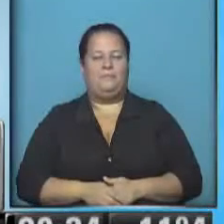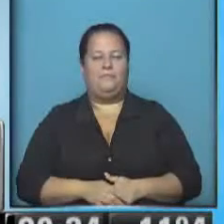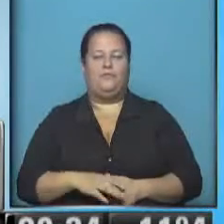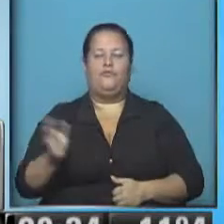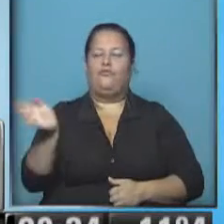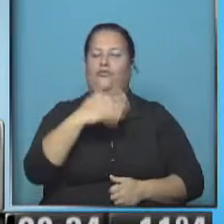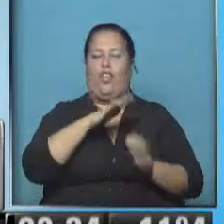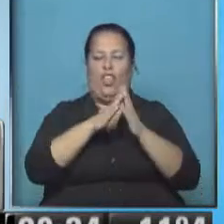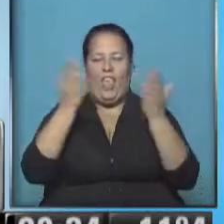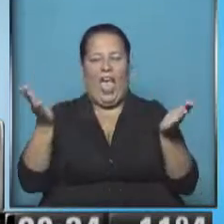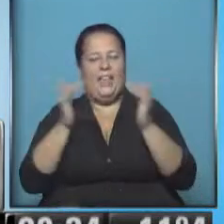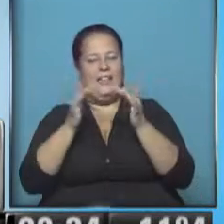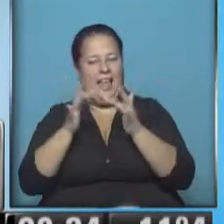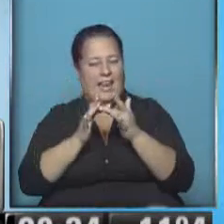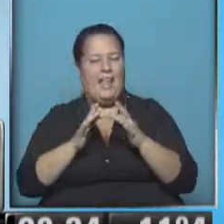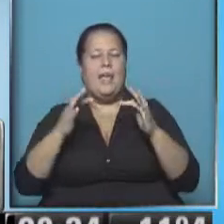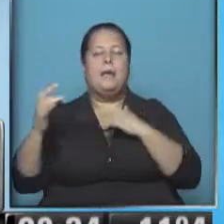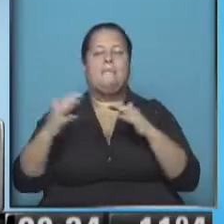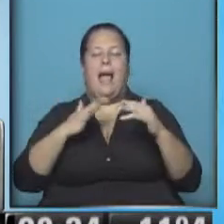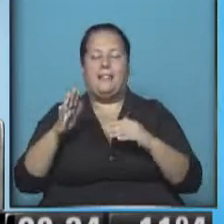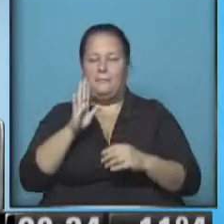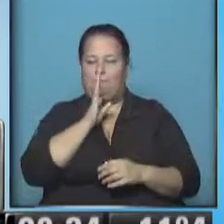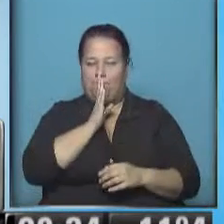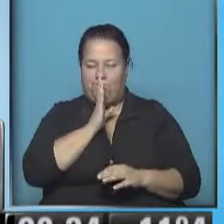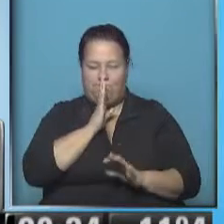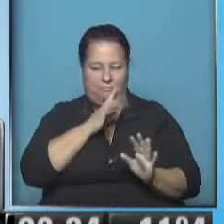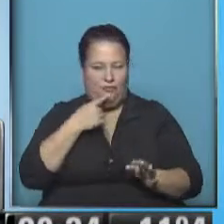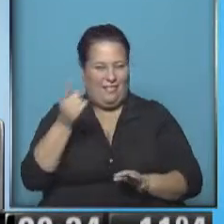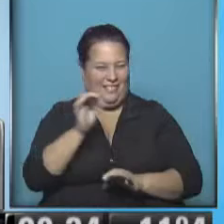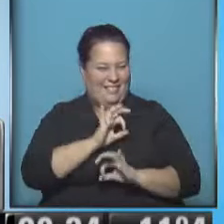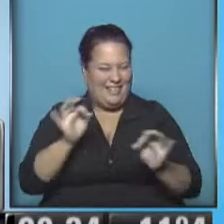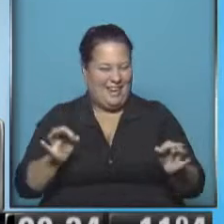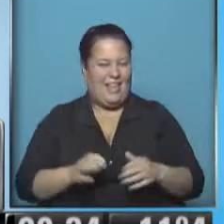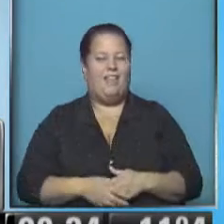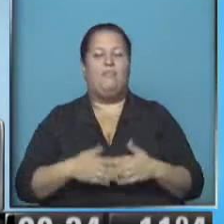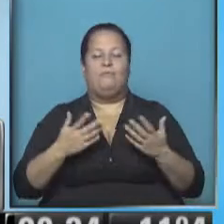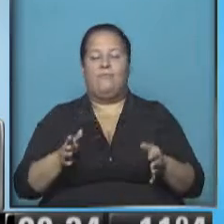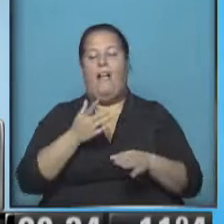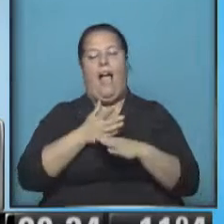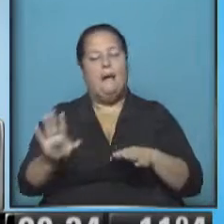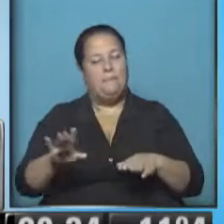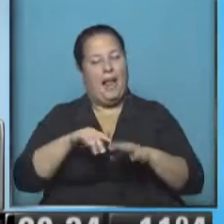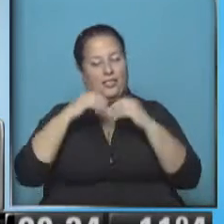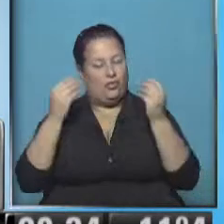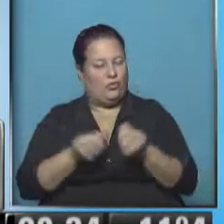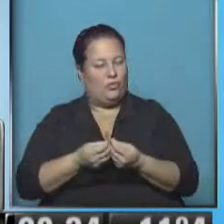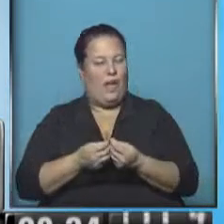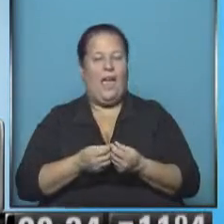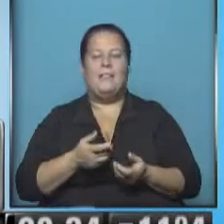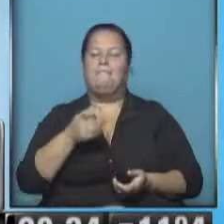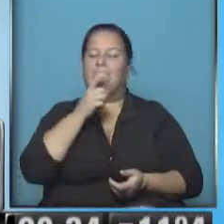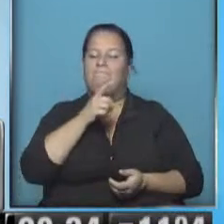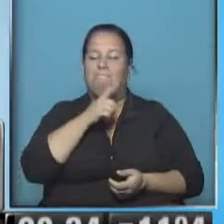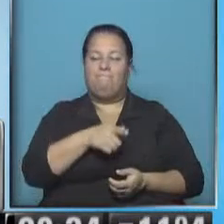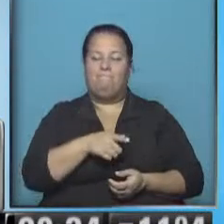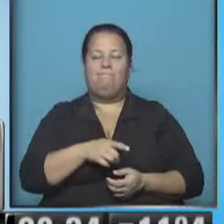todos los portales y las tapas y el partido pasó desapercibido bueno más allá del resultado me parece que aquí